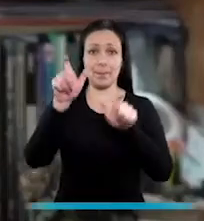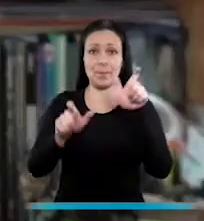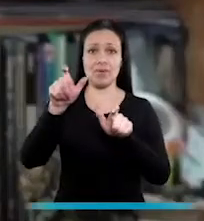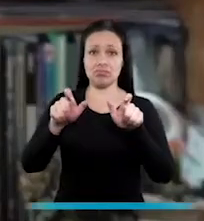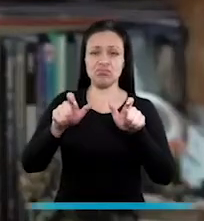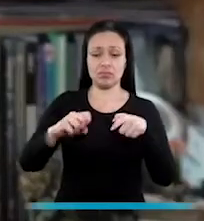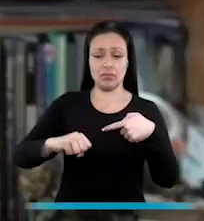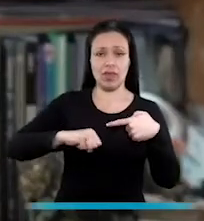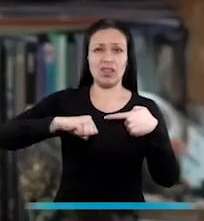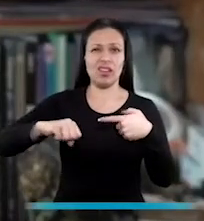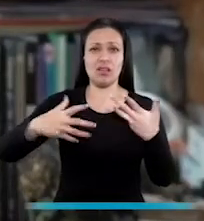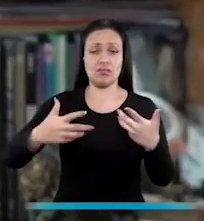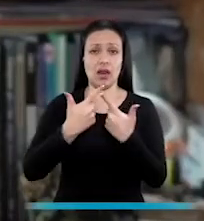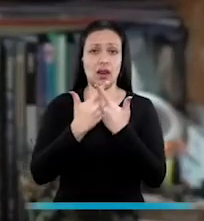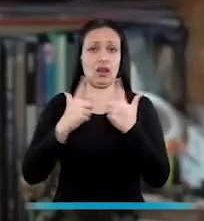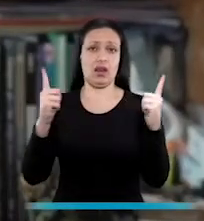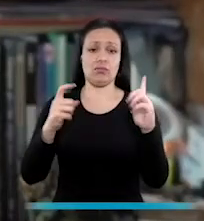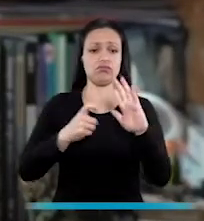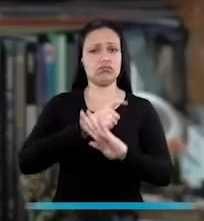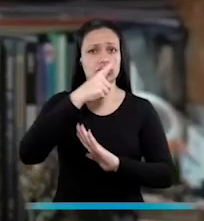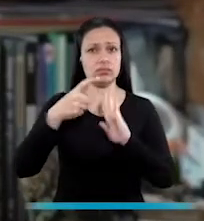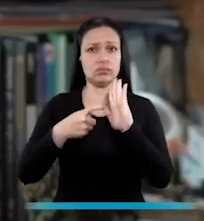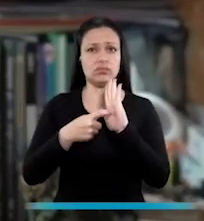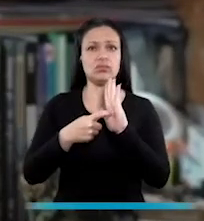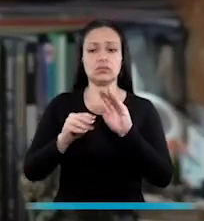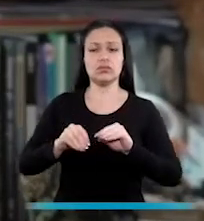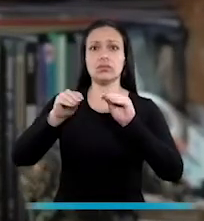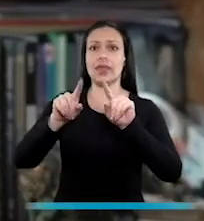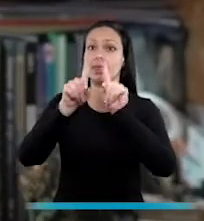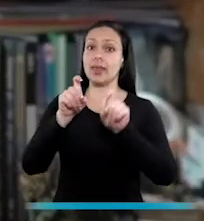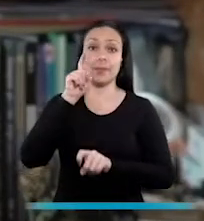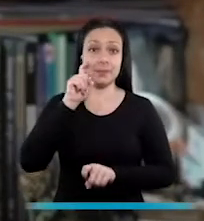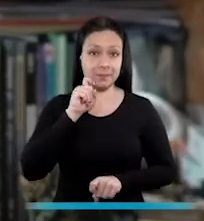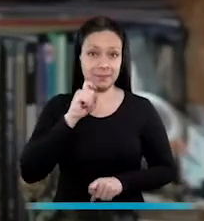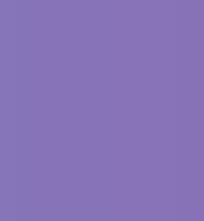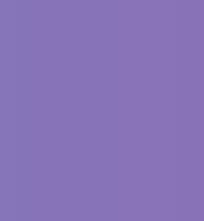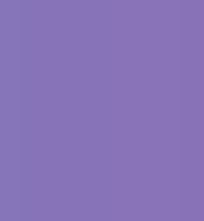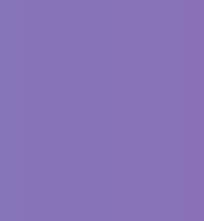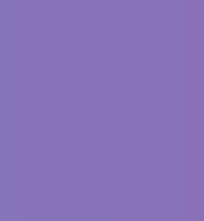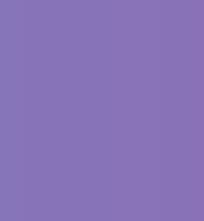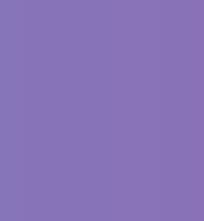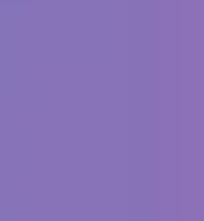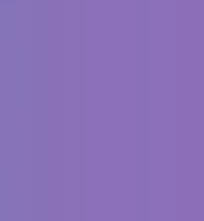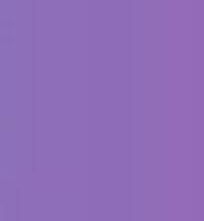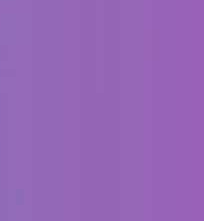las personas tenemos derecho a la libertad integridad y formación sexual